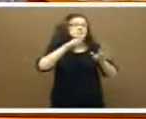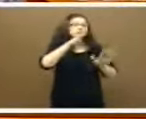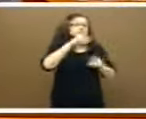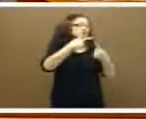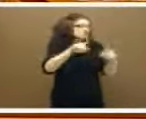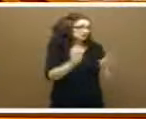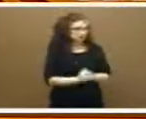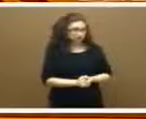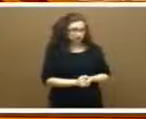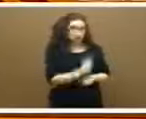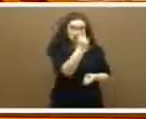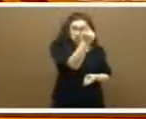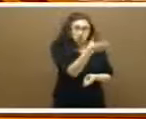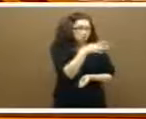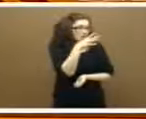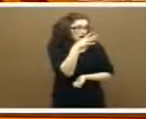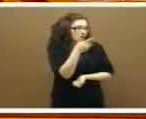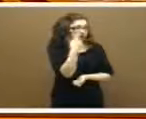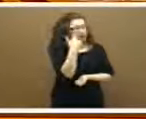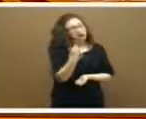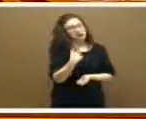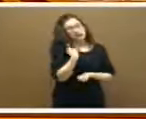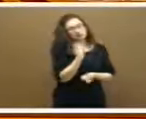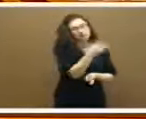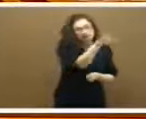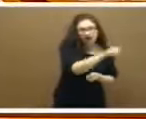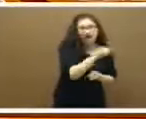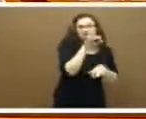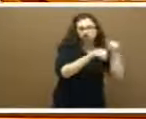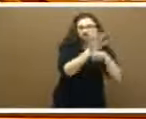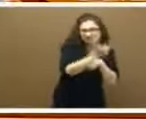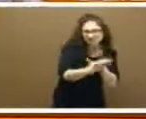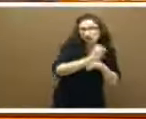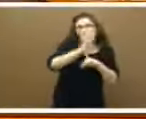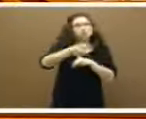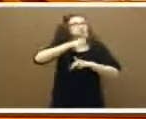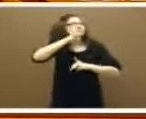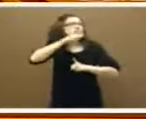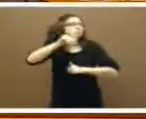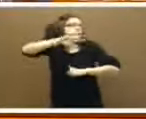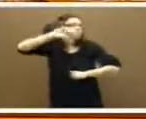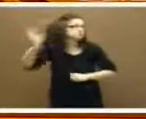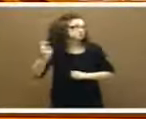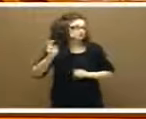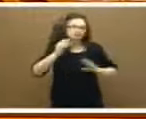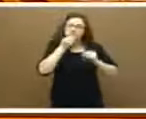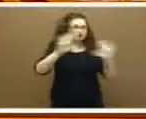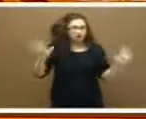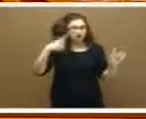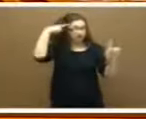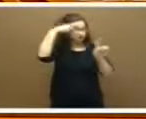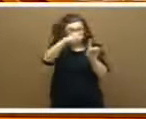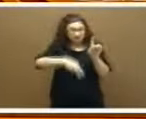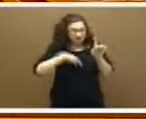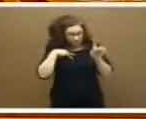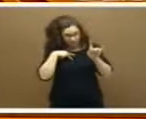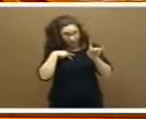expediente, otros querrán convertirlo en munición para disparar en la guerra, aunque todos tenemos de fondo, obviamente, la mejora y la gestión y la participación